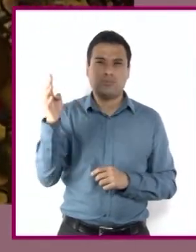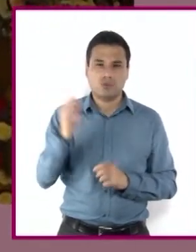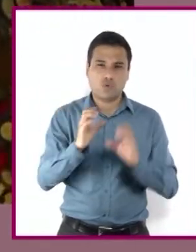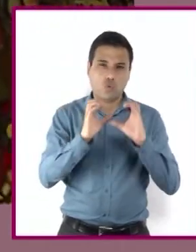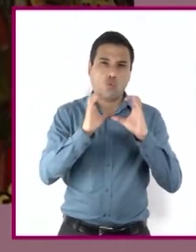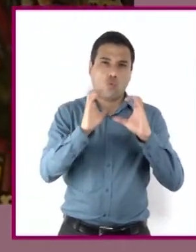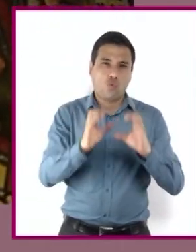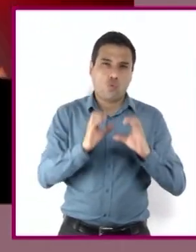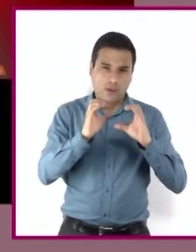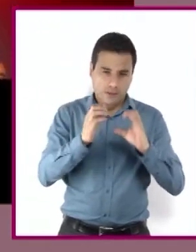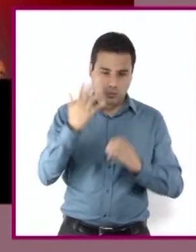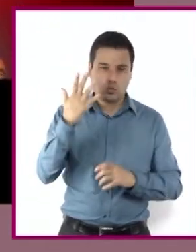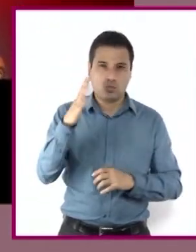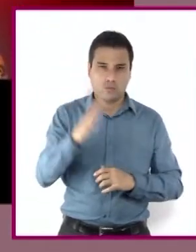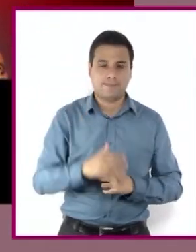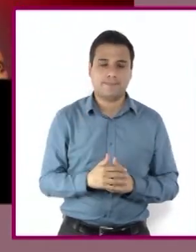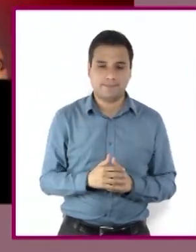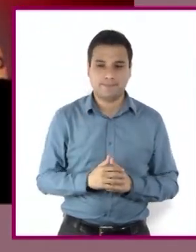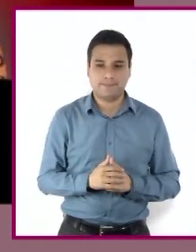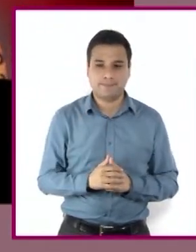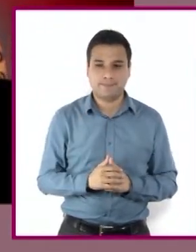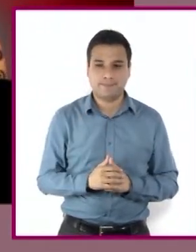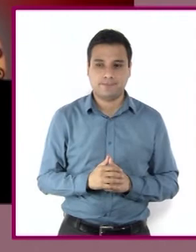y alimentar al sol.